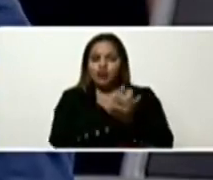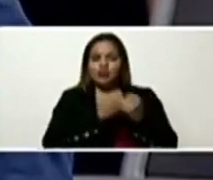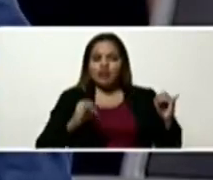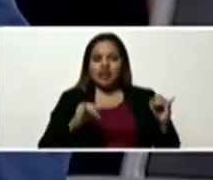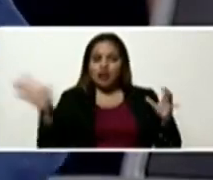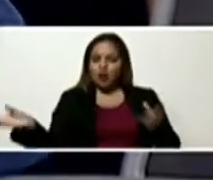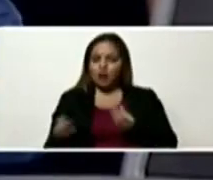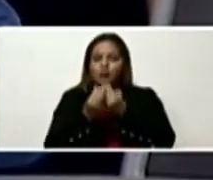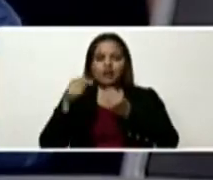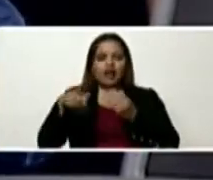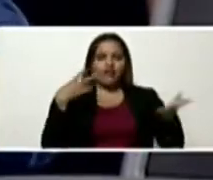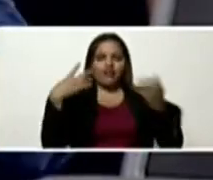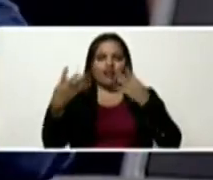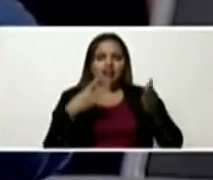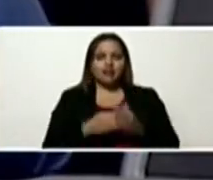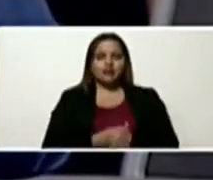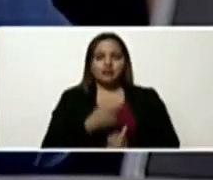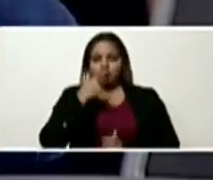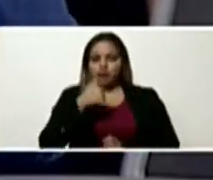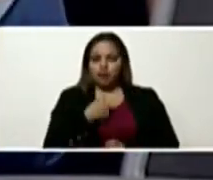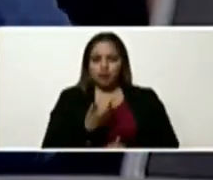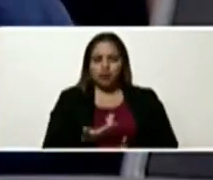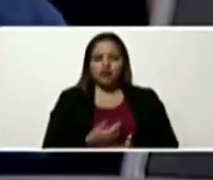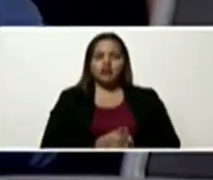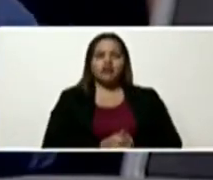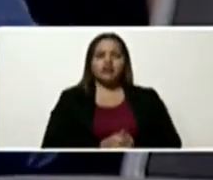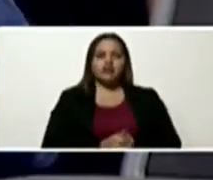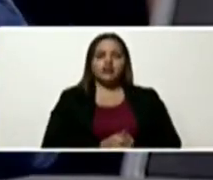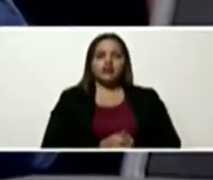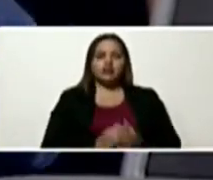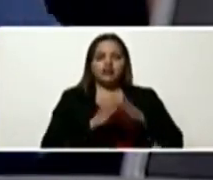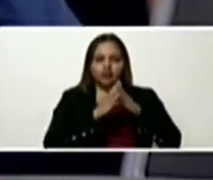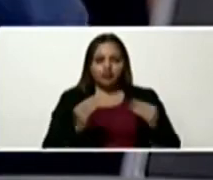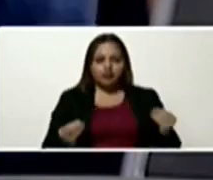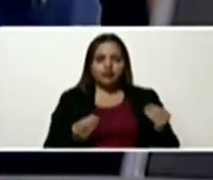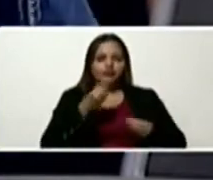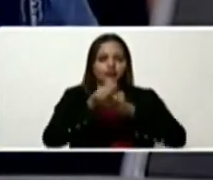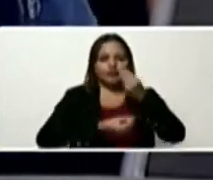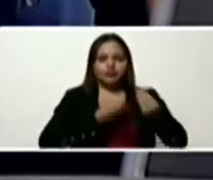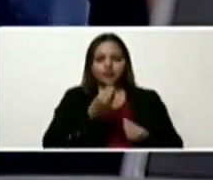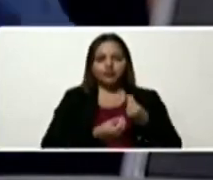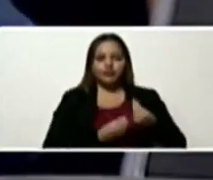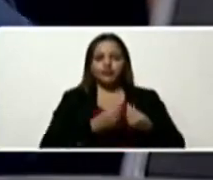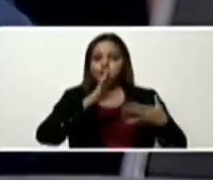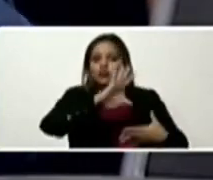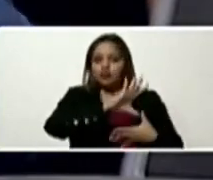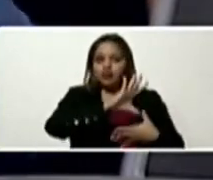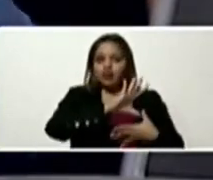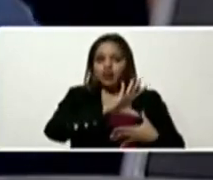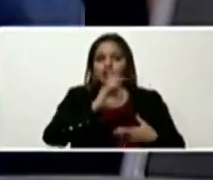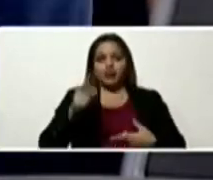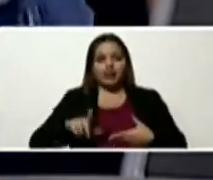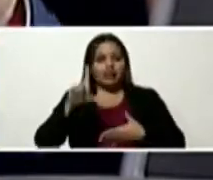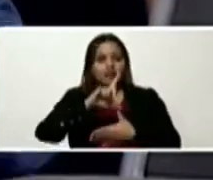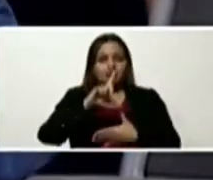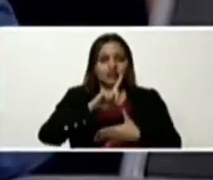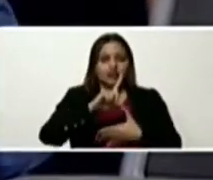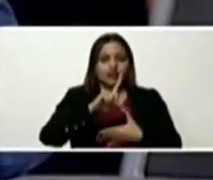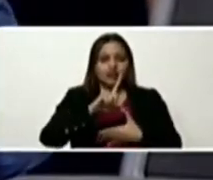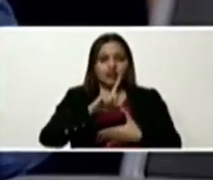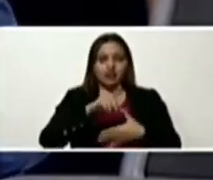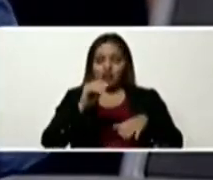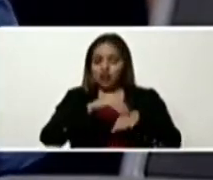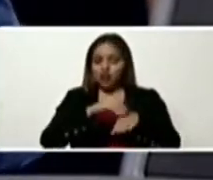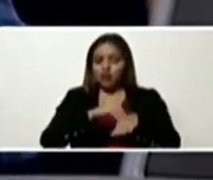feria, nos dice todo lo que se está haciendo desde América Latina, lo que llamamos